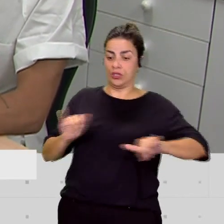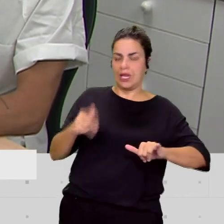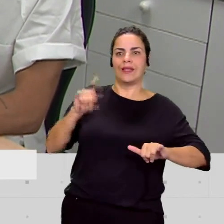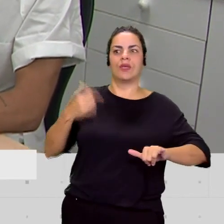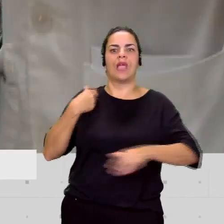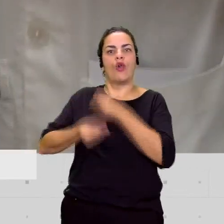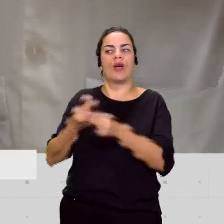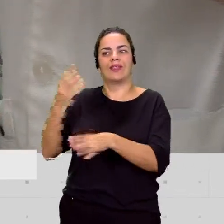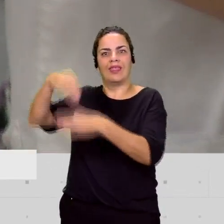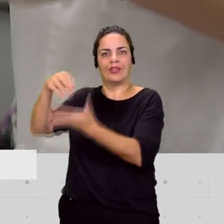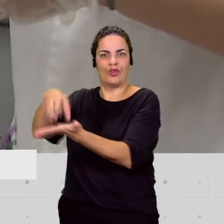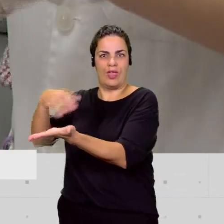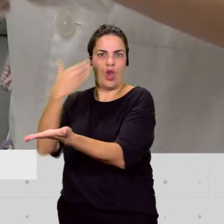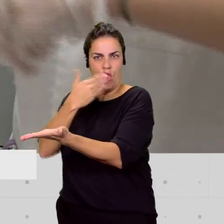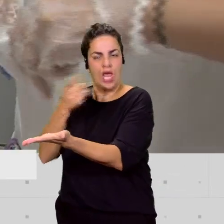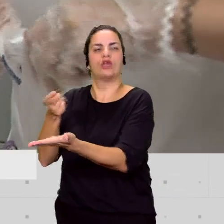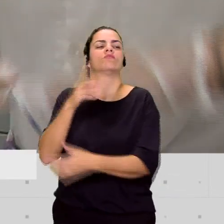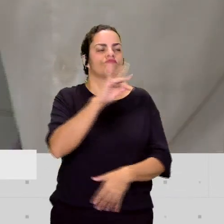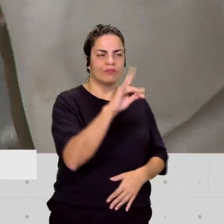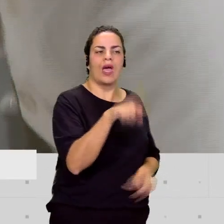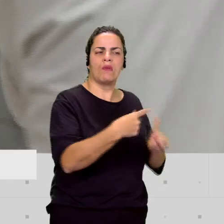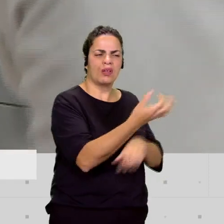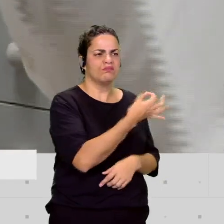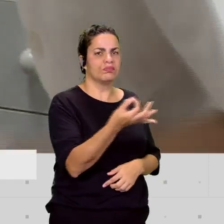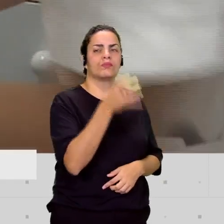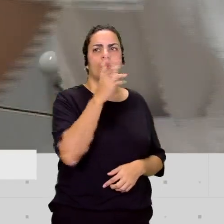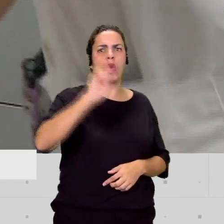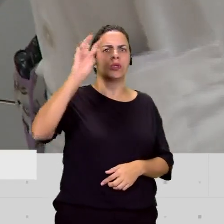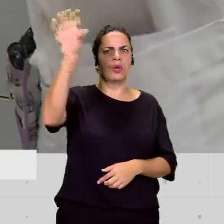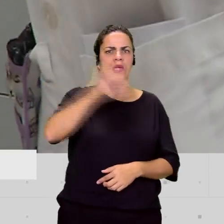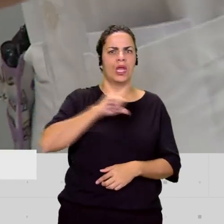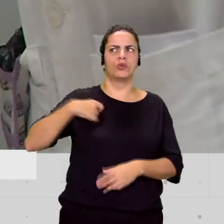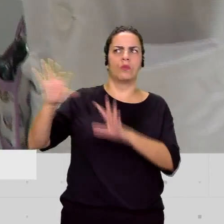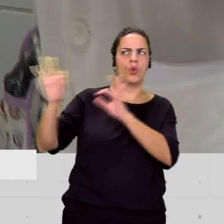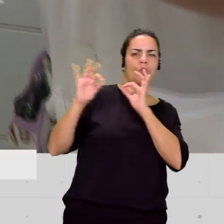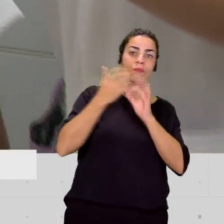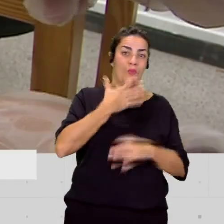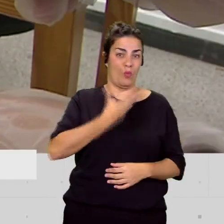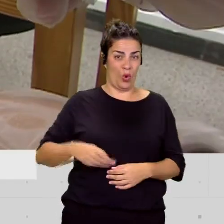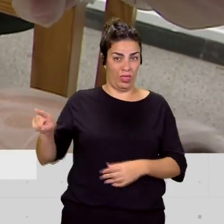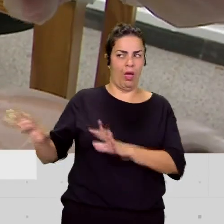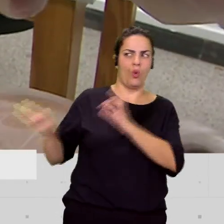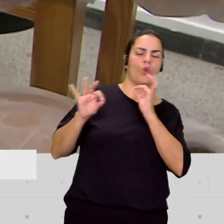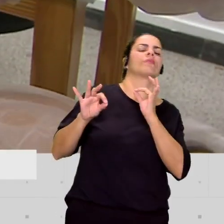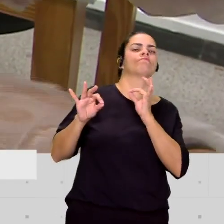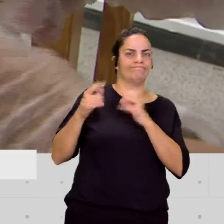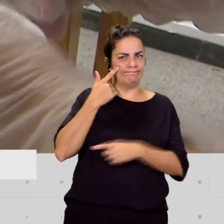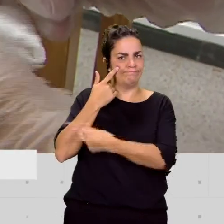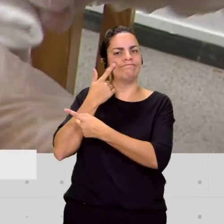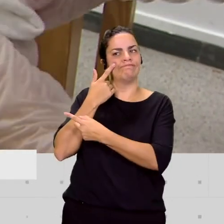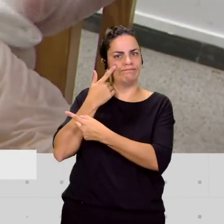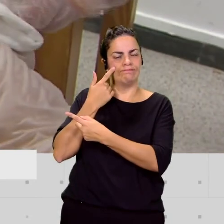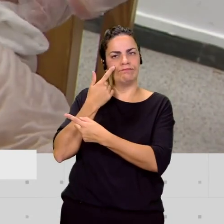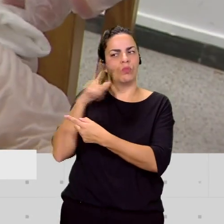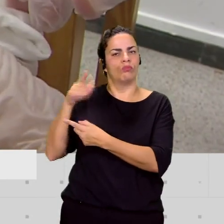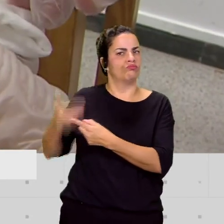escolares, en algunos de ellos. Y con muy buena respuesta. Hemos cogido experiencias de otras comunidades autónomas, sobre todo Murcia, y hemos visto que es una labor muy